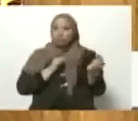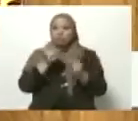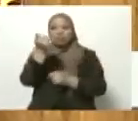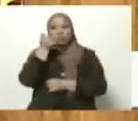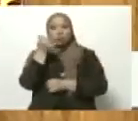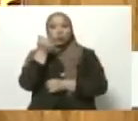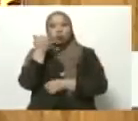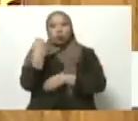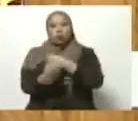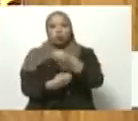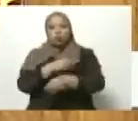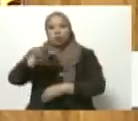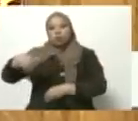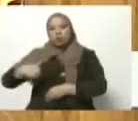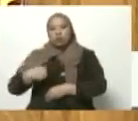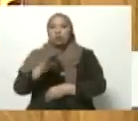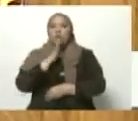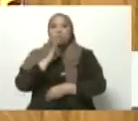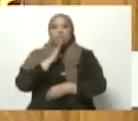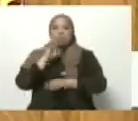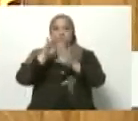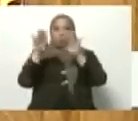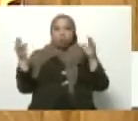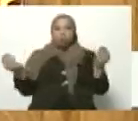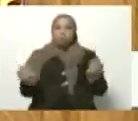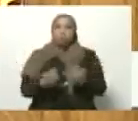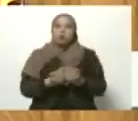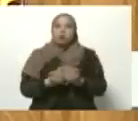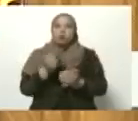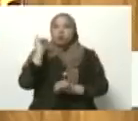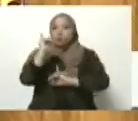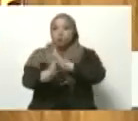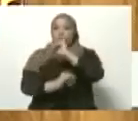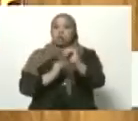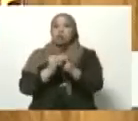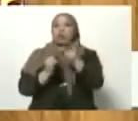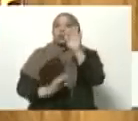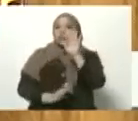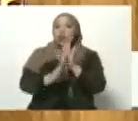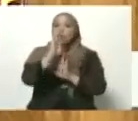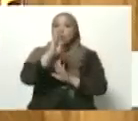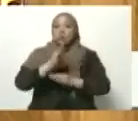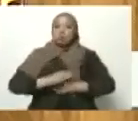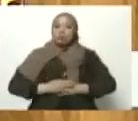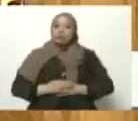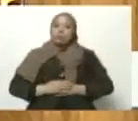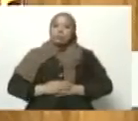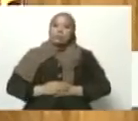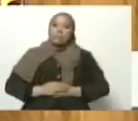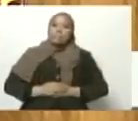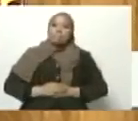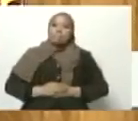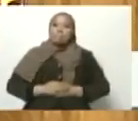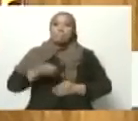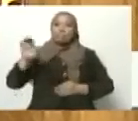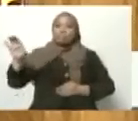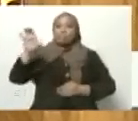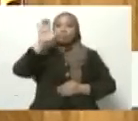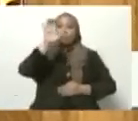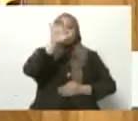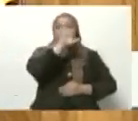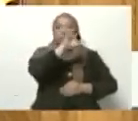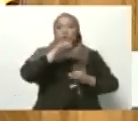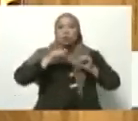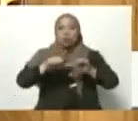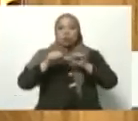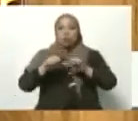lo hicieron nosotros en el Banco Mundial, en el Fondo Monetario, en el Banco Interamericano de Desarrollo. Un bloque de países se ha formado, un bloque permanente,